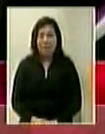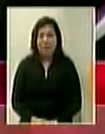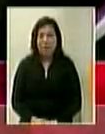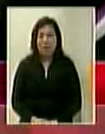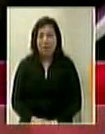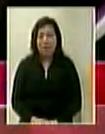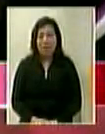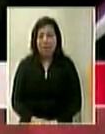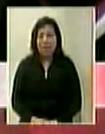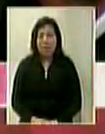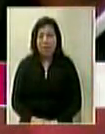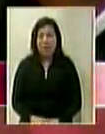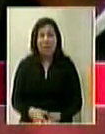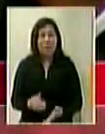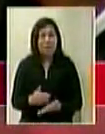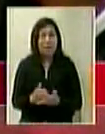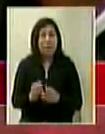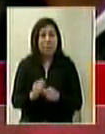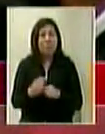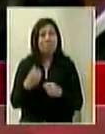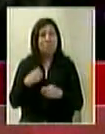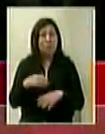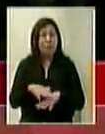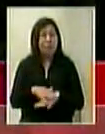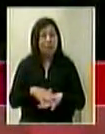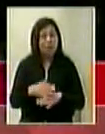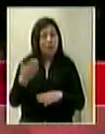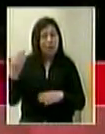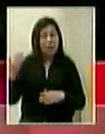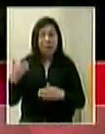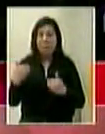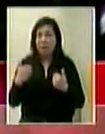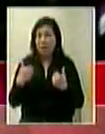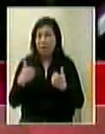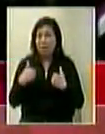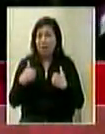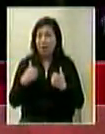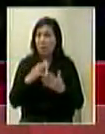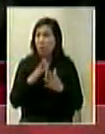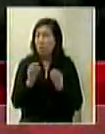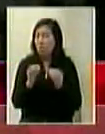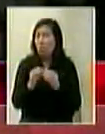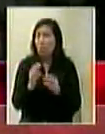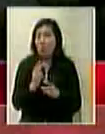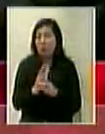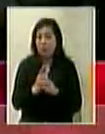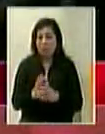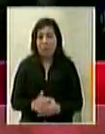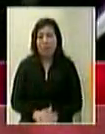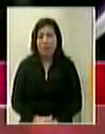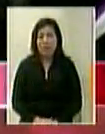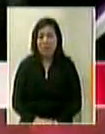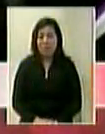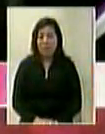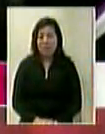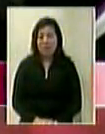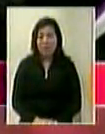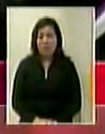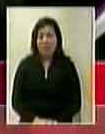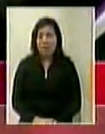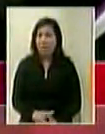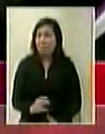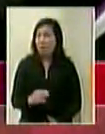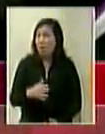estimados colegas, yo debo compartir que, por ejemplo, durante mi gestión, yo lo tenía requete cuidado al interno, pero